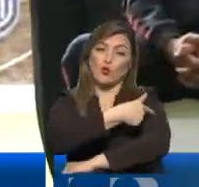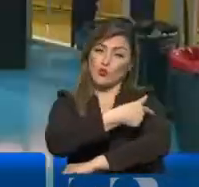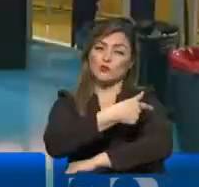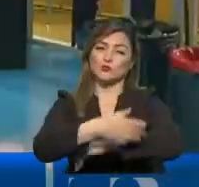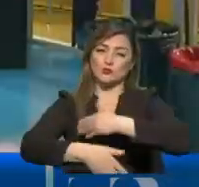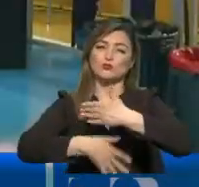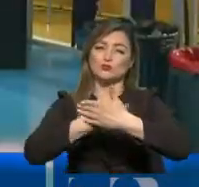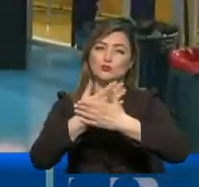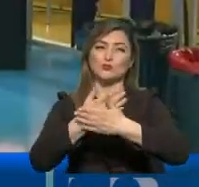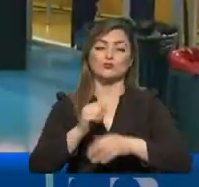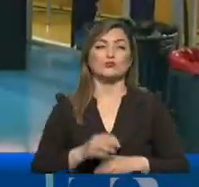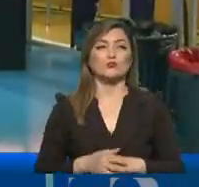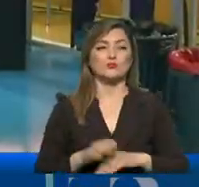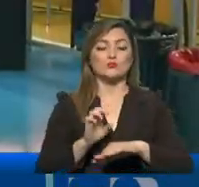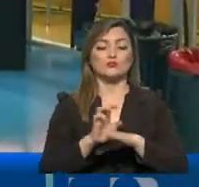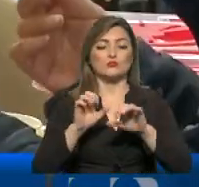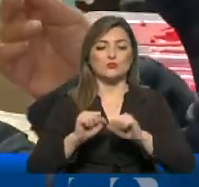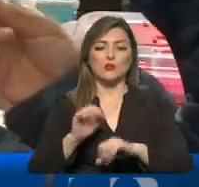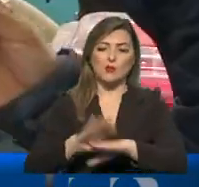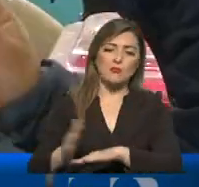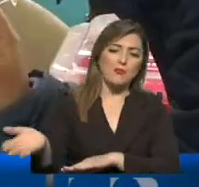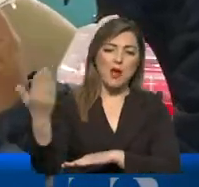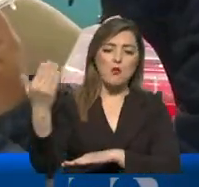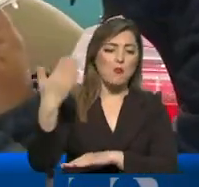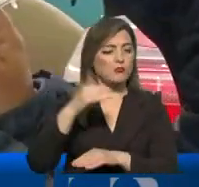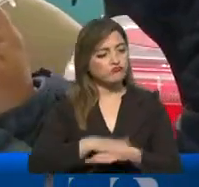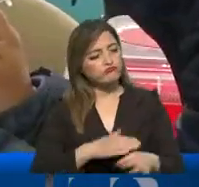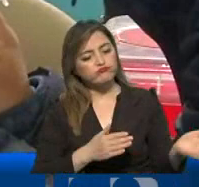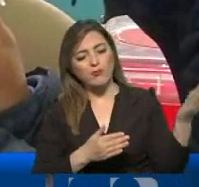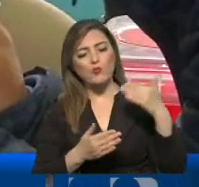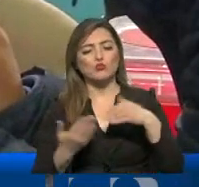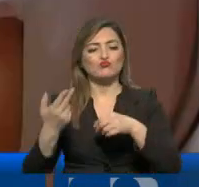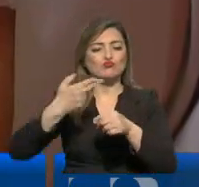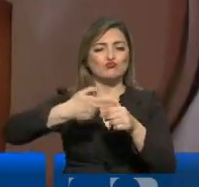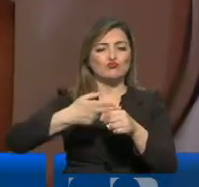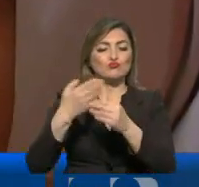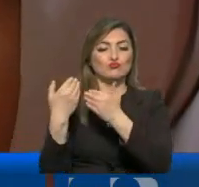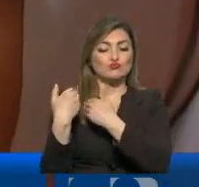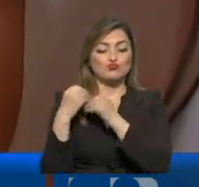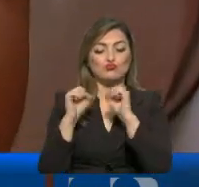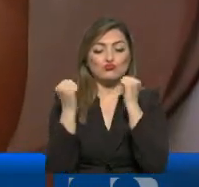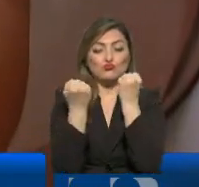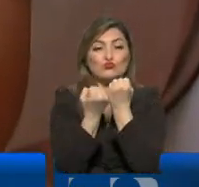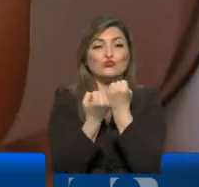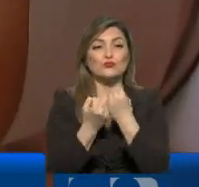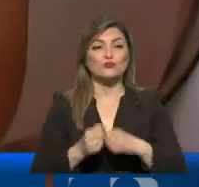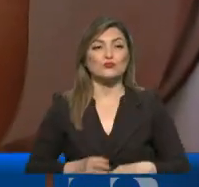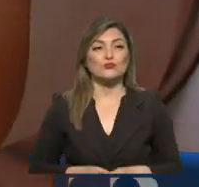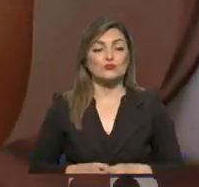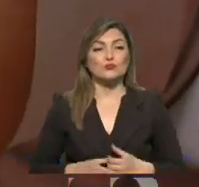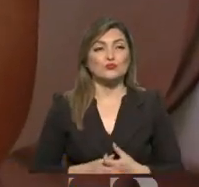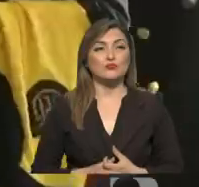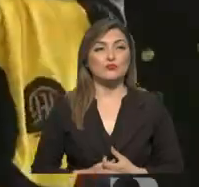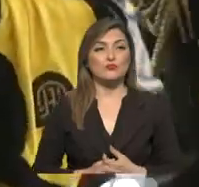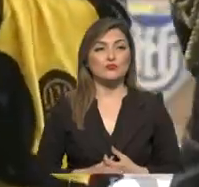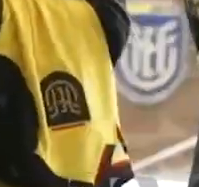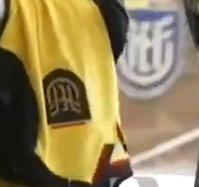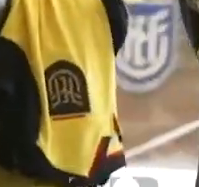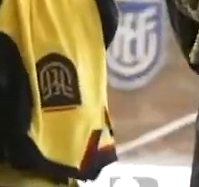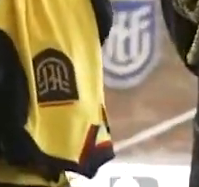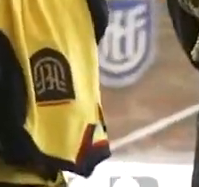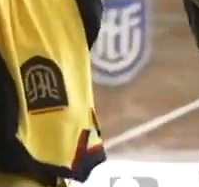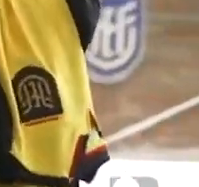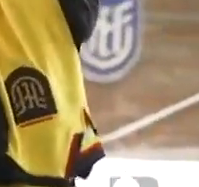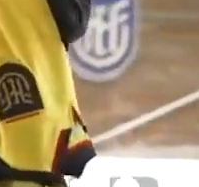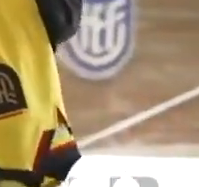para lograr que los ecuatorianos asistan a los centros de inoculación y cumplan con esta responsabilidad social y personal. En Quito,